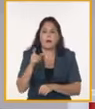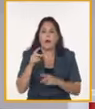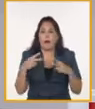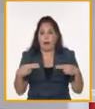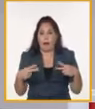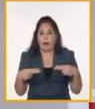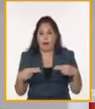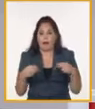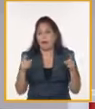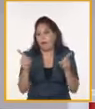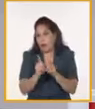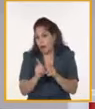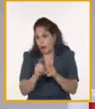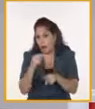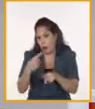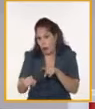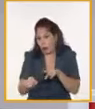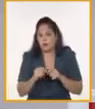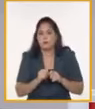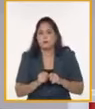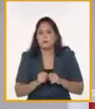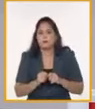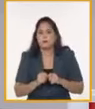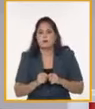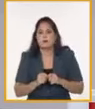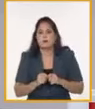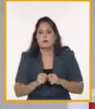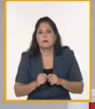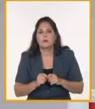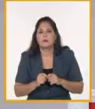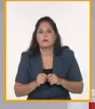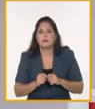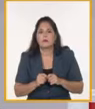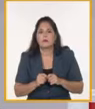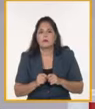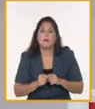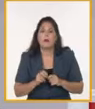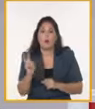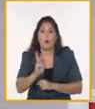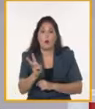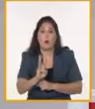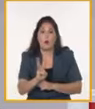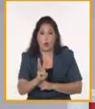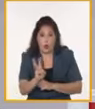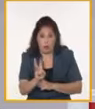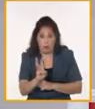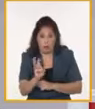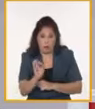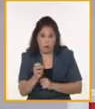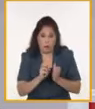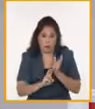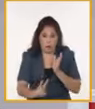en baradero o aquí en el municipio eh eh hines en en la en la provincia de